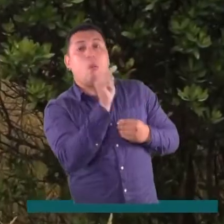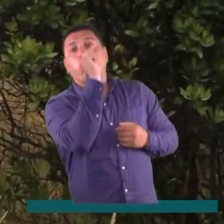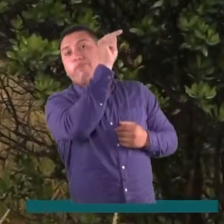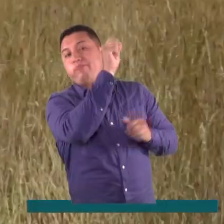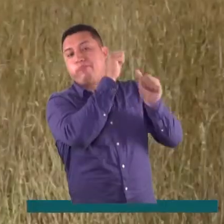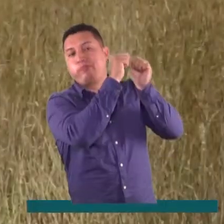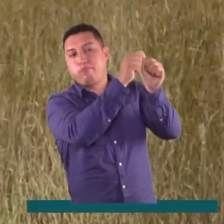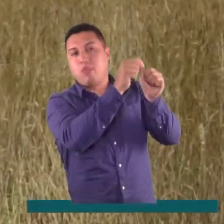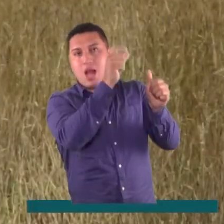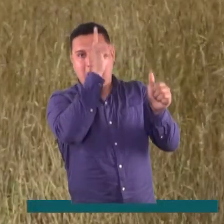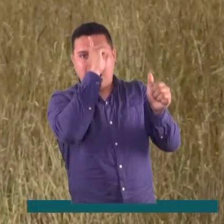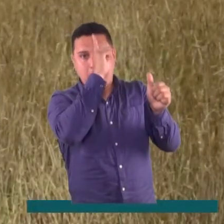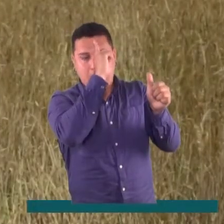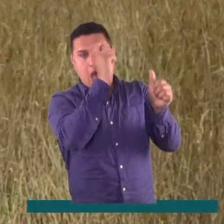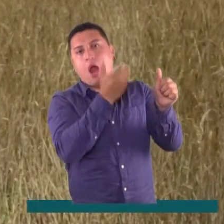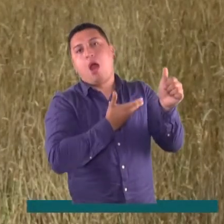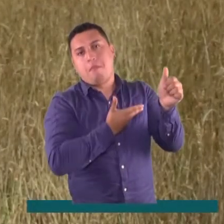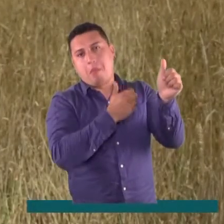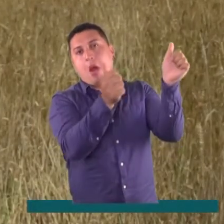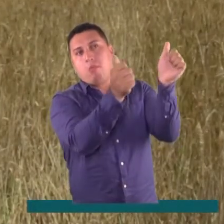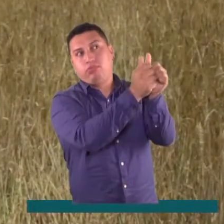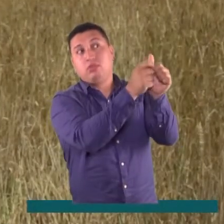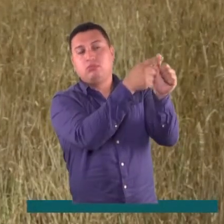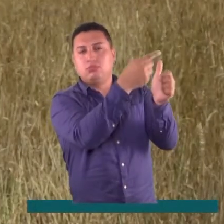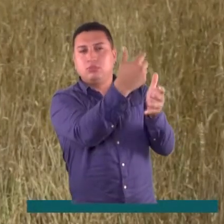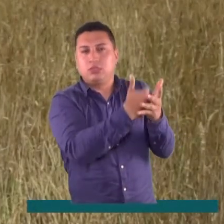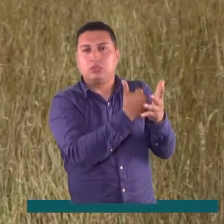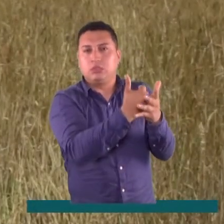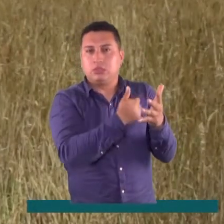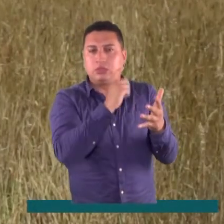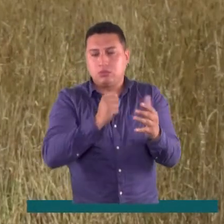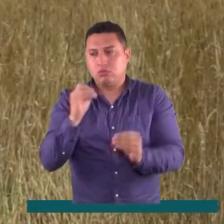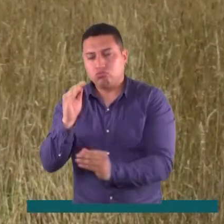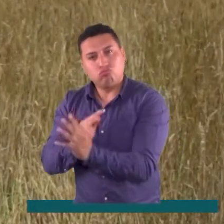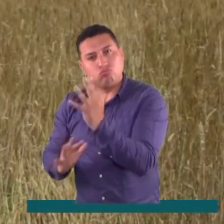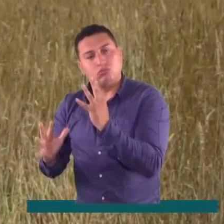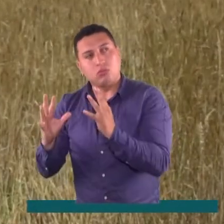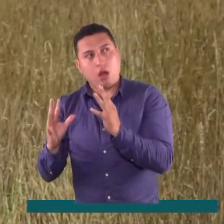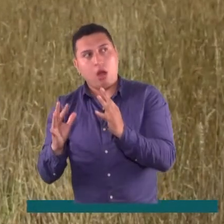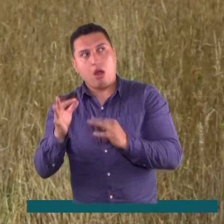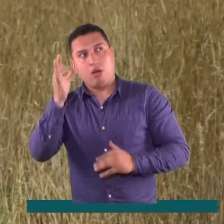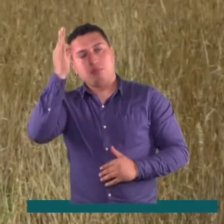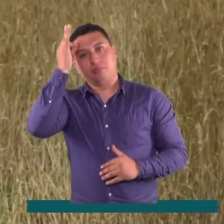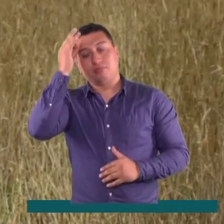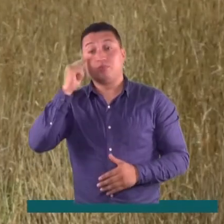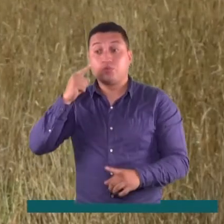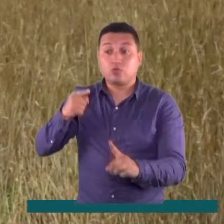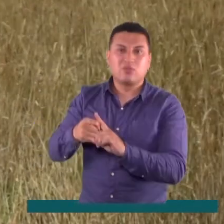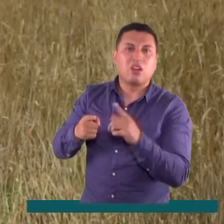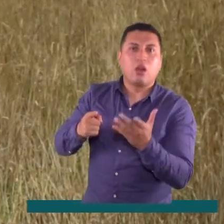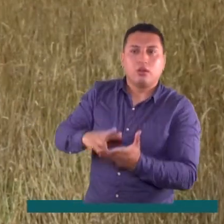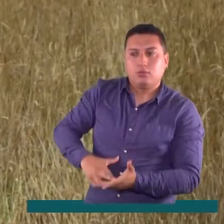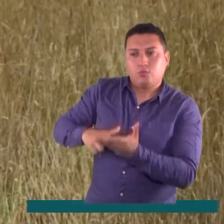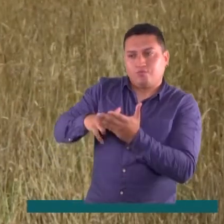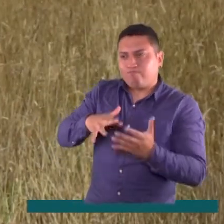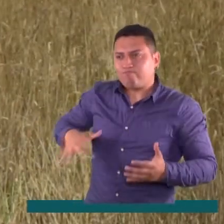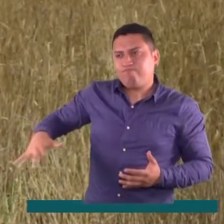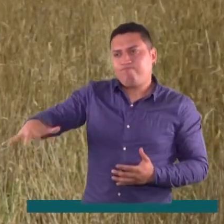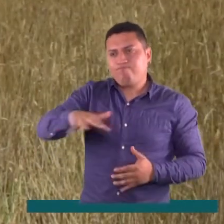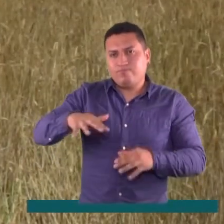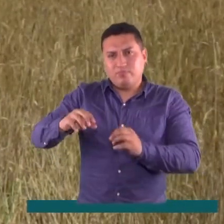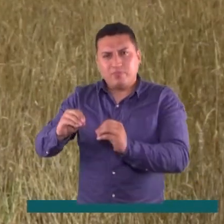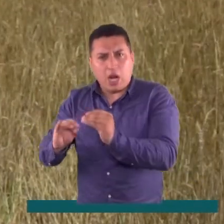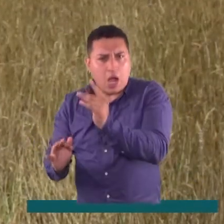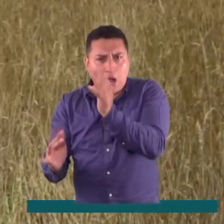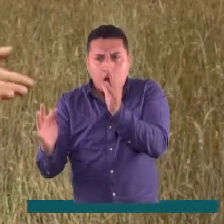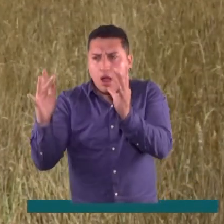Alemania. El objetivo es recuperar todos estos espacios, de recuperar toda esta flora